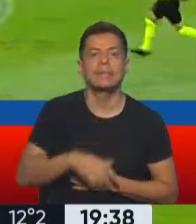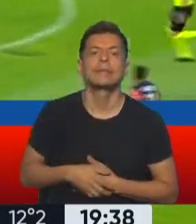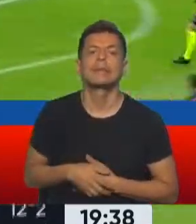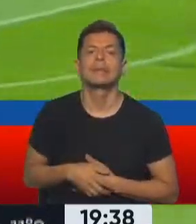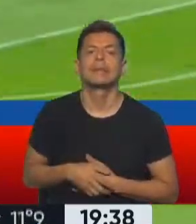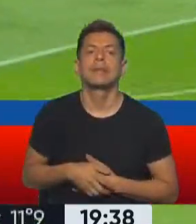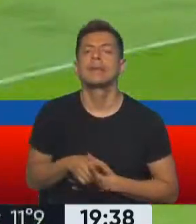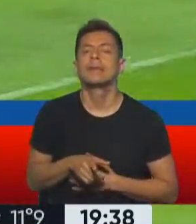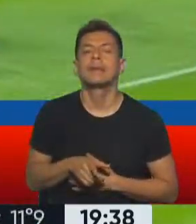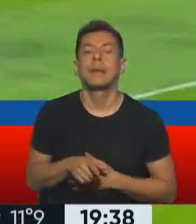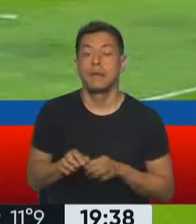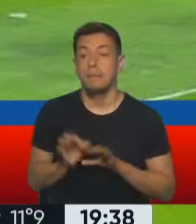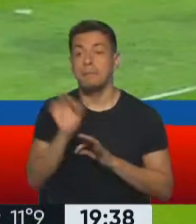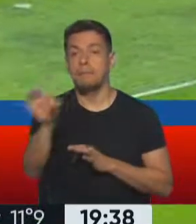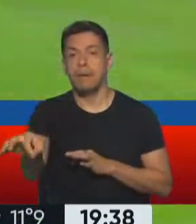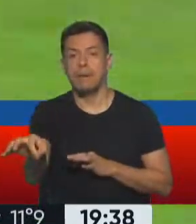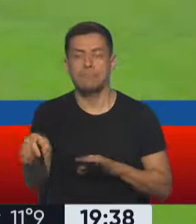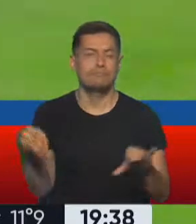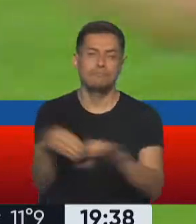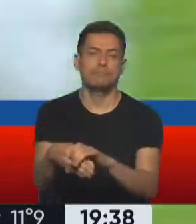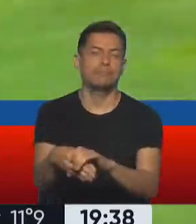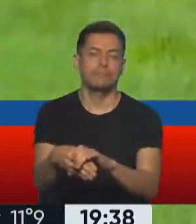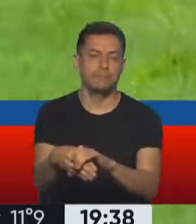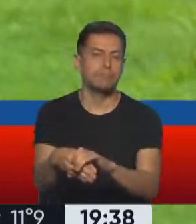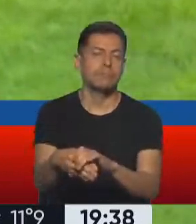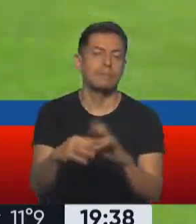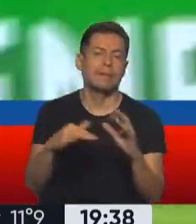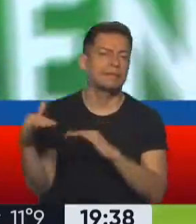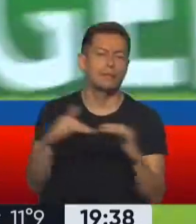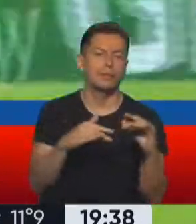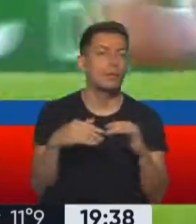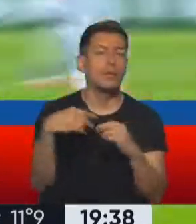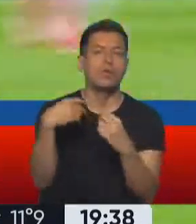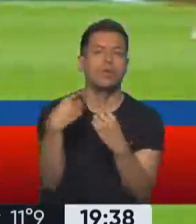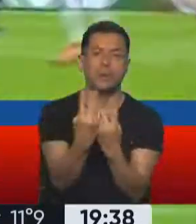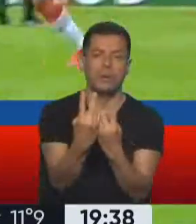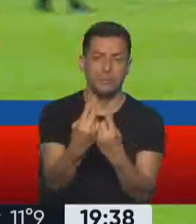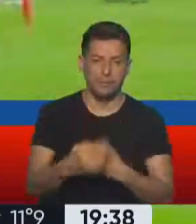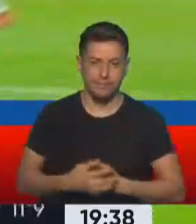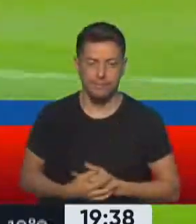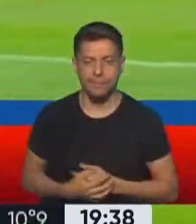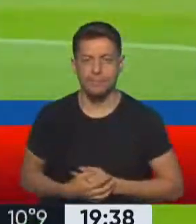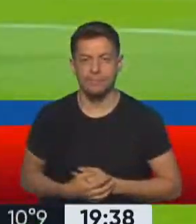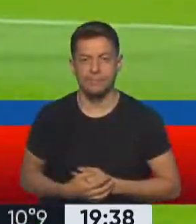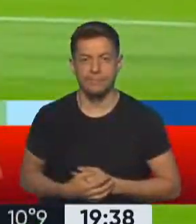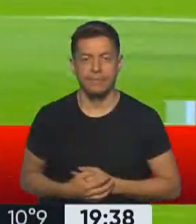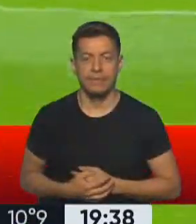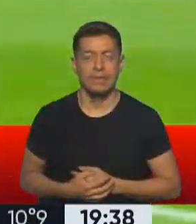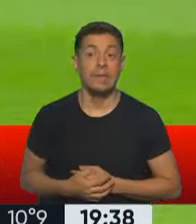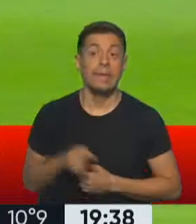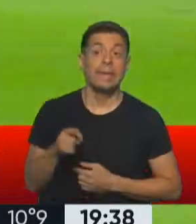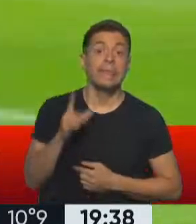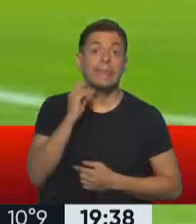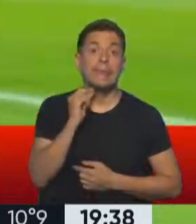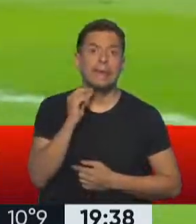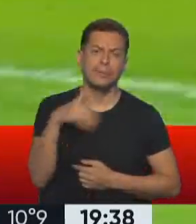Lo favorece el rebote. Y define el partido 2-1. Una fecha con